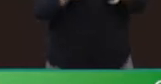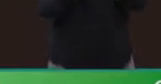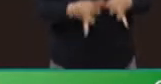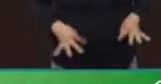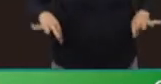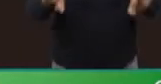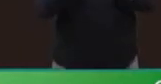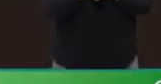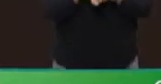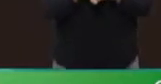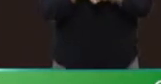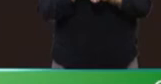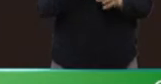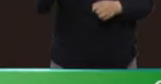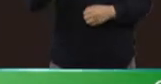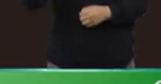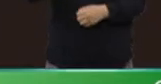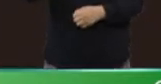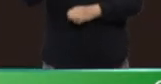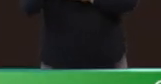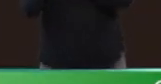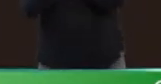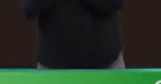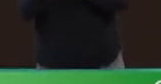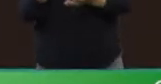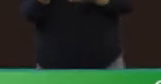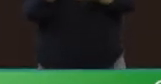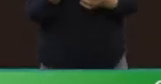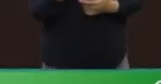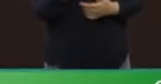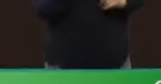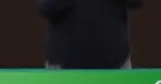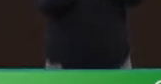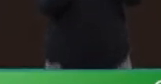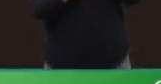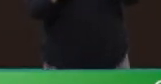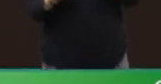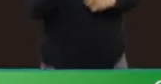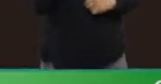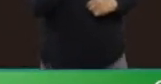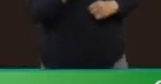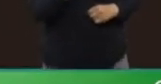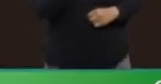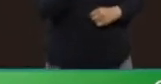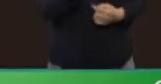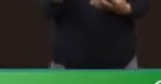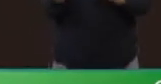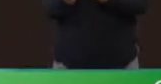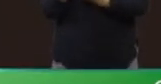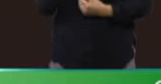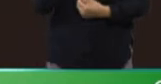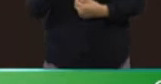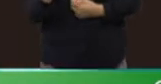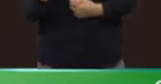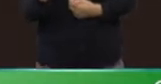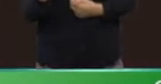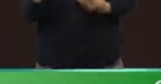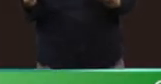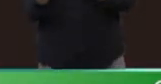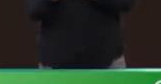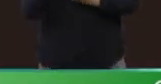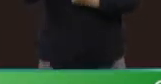el Estado de Campeche y el pueblo de México que movimiento ciudadano el humanismo que